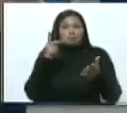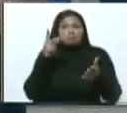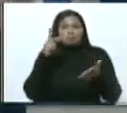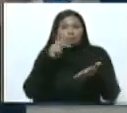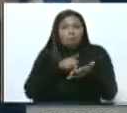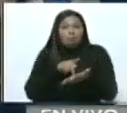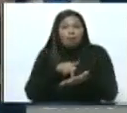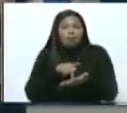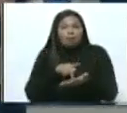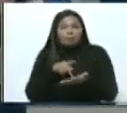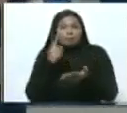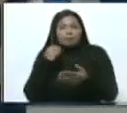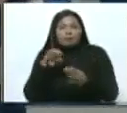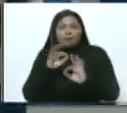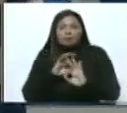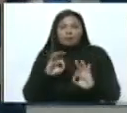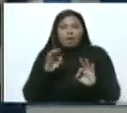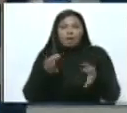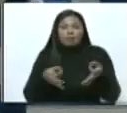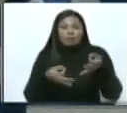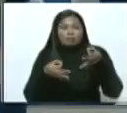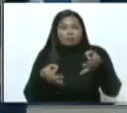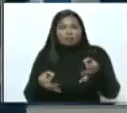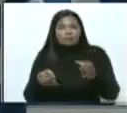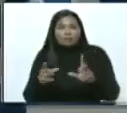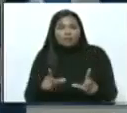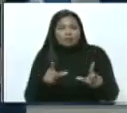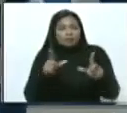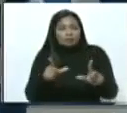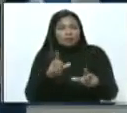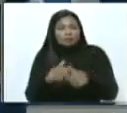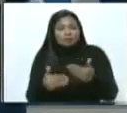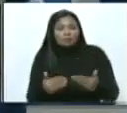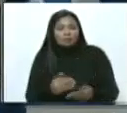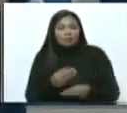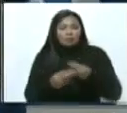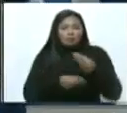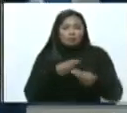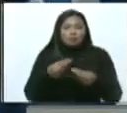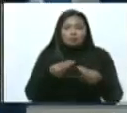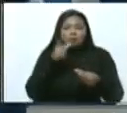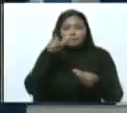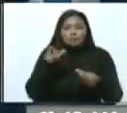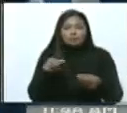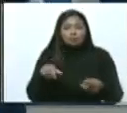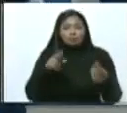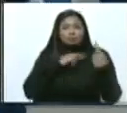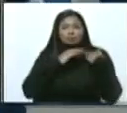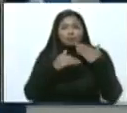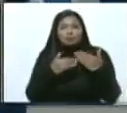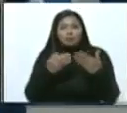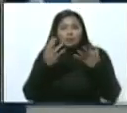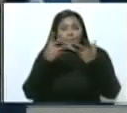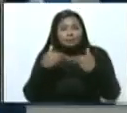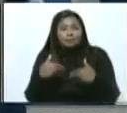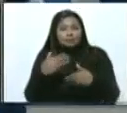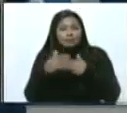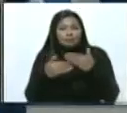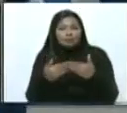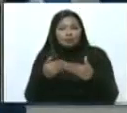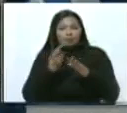sin tener ninguna documentación que lo acreditase como representante de esta empresa,